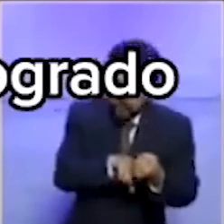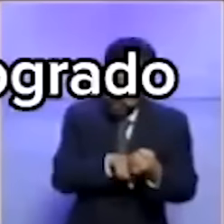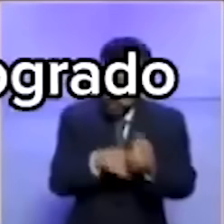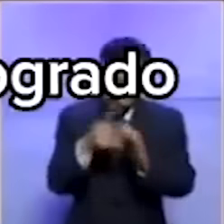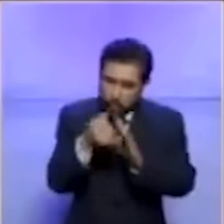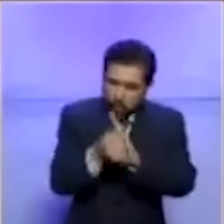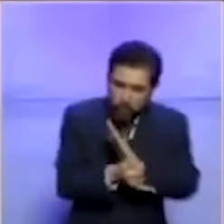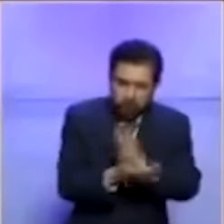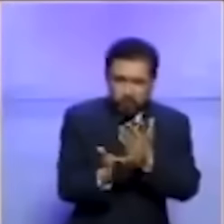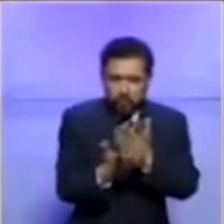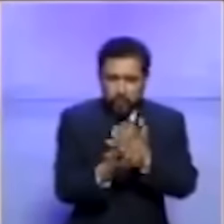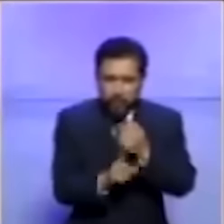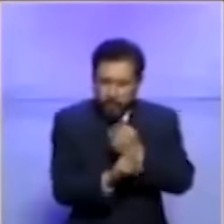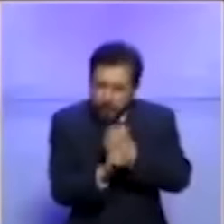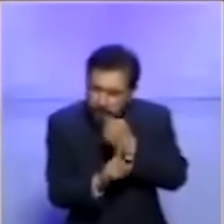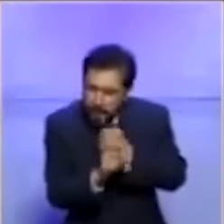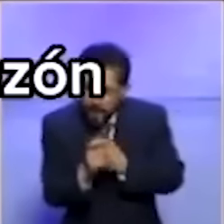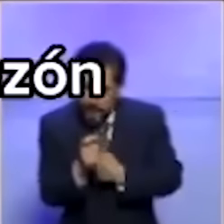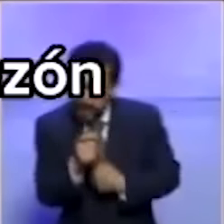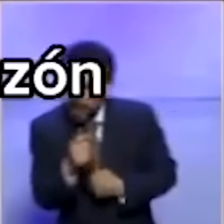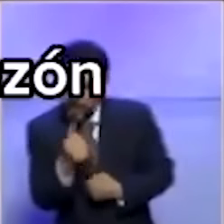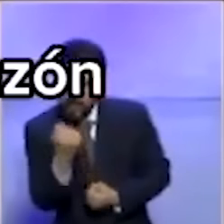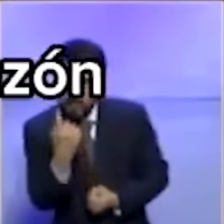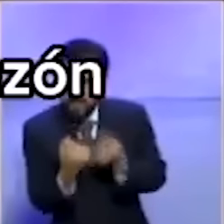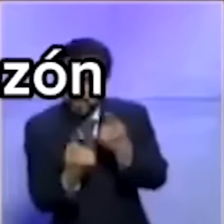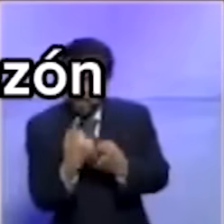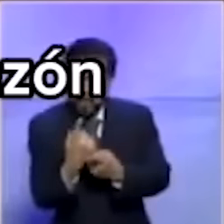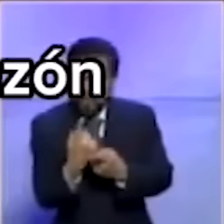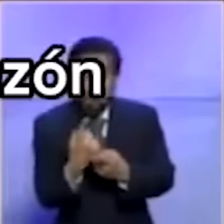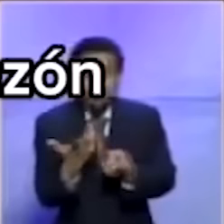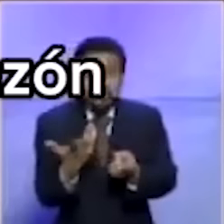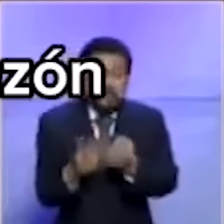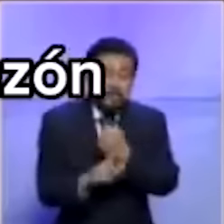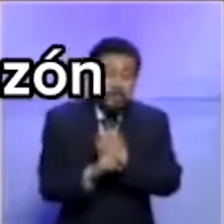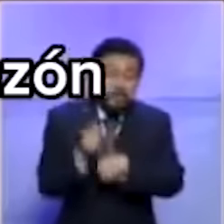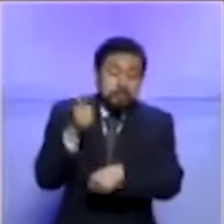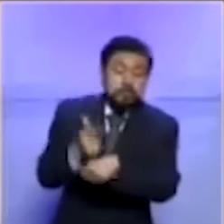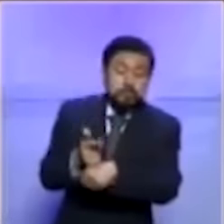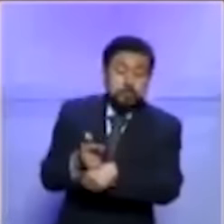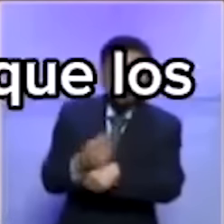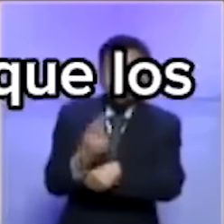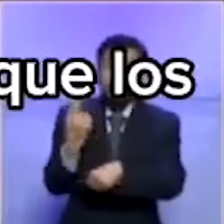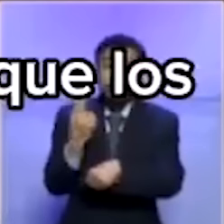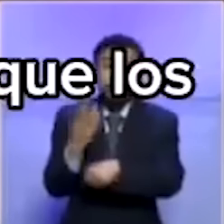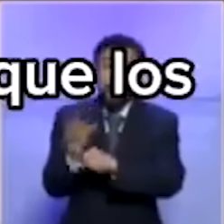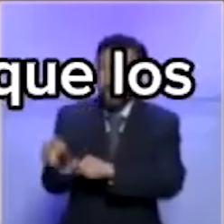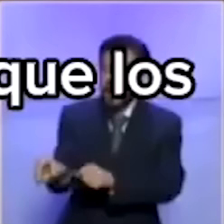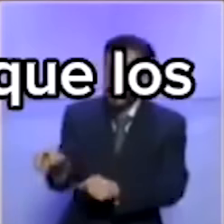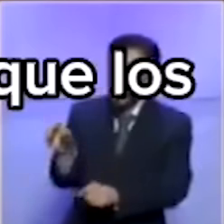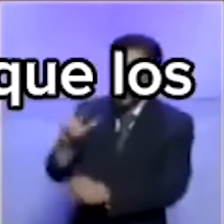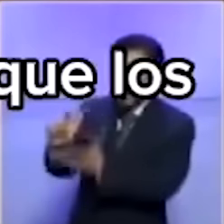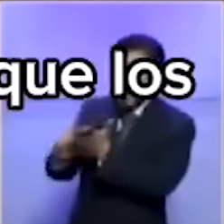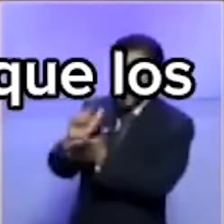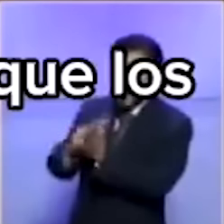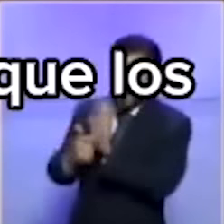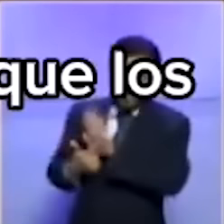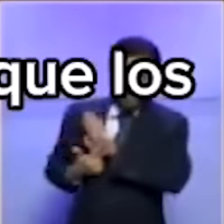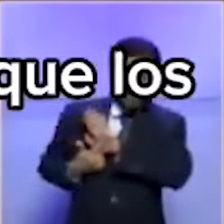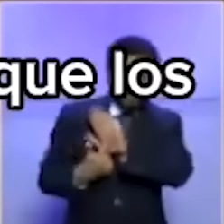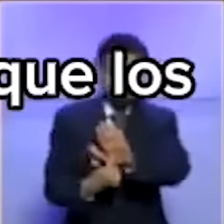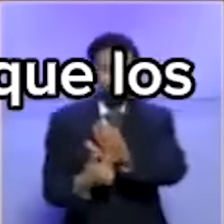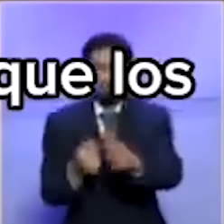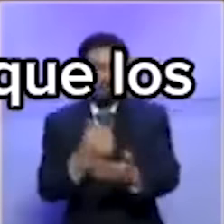lo logrado entonces son las leyes las que se convierten en la razón que asegura que lo ha alcanzado